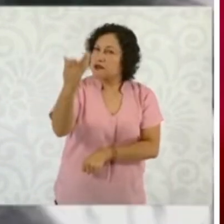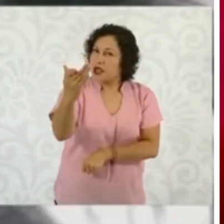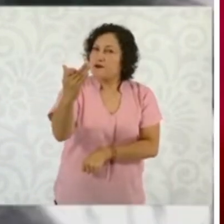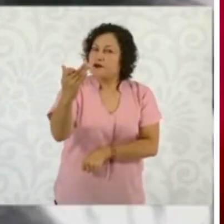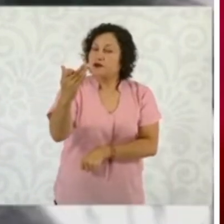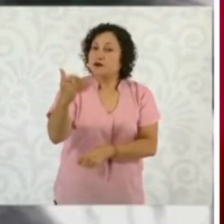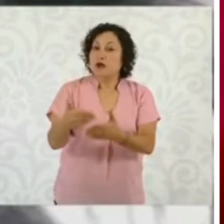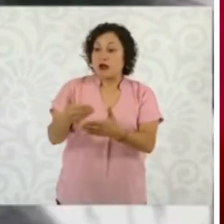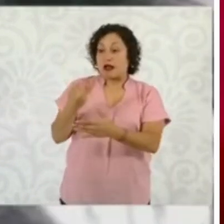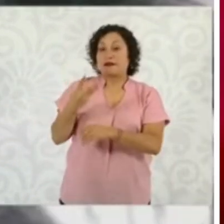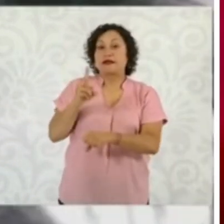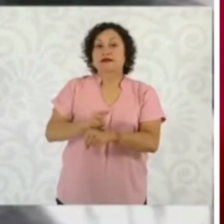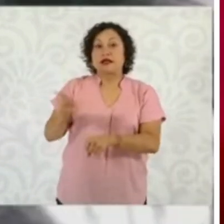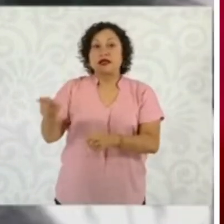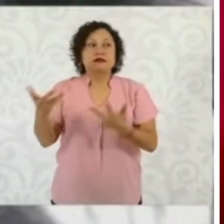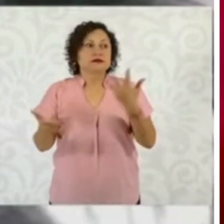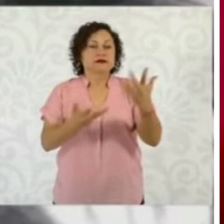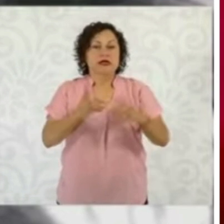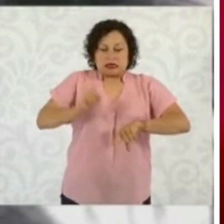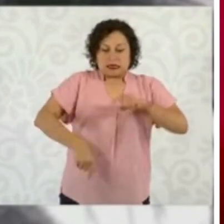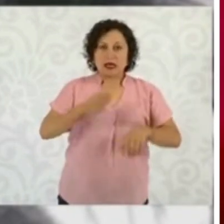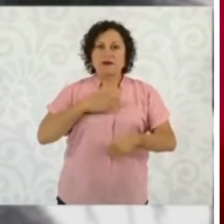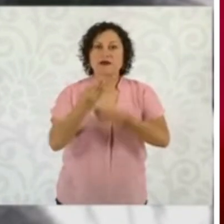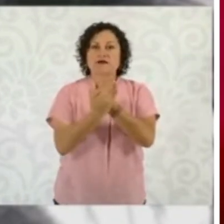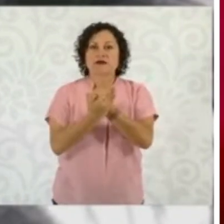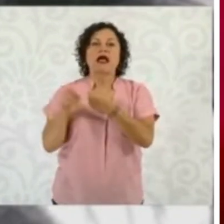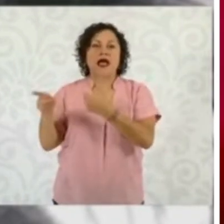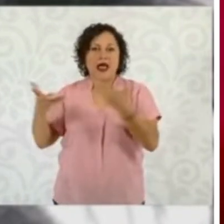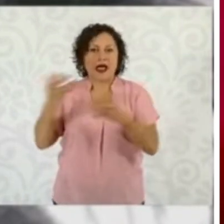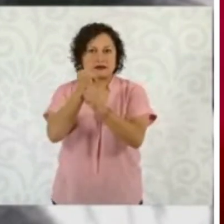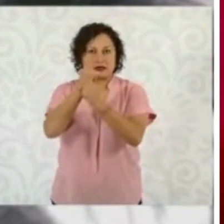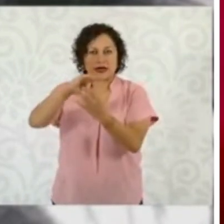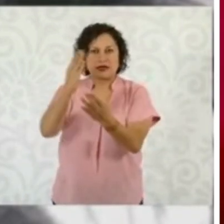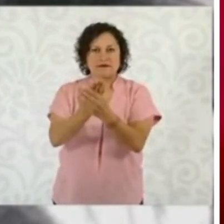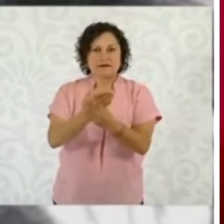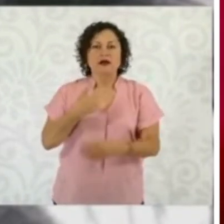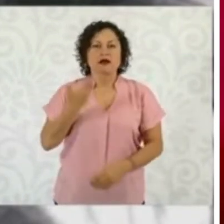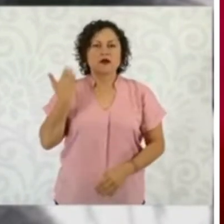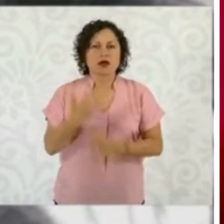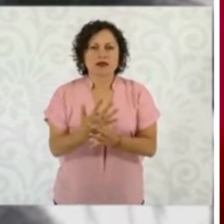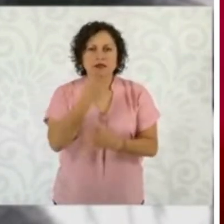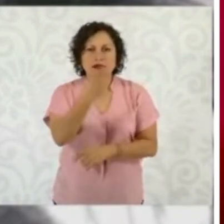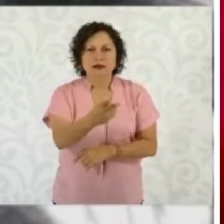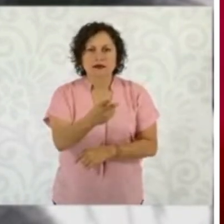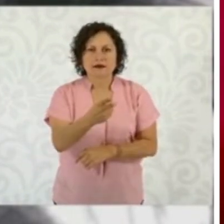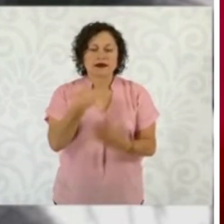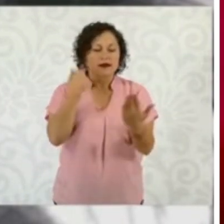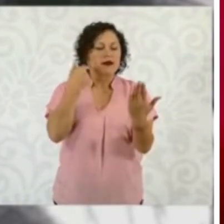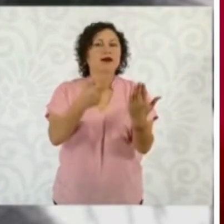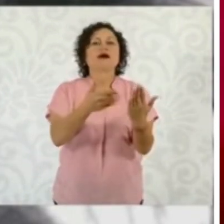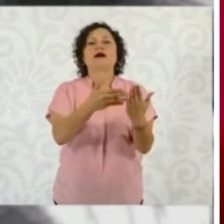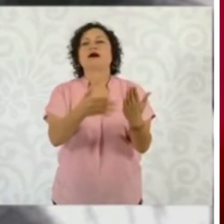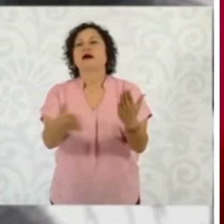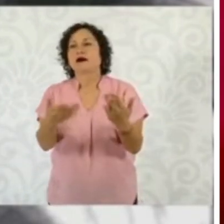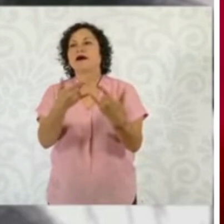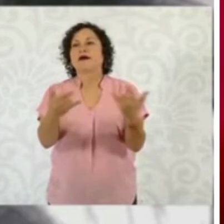3 días antes de que ya sabía que lo iban a desaforar, hizo esta carpeta. Entonces, ¿qué dije yo? Di este antecedente y luego dije, ahora hay un